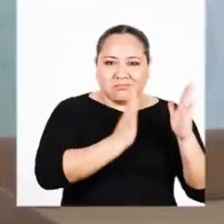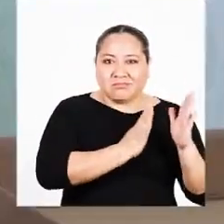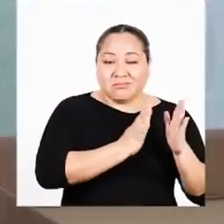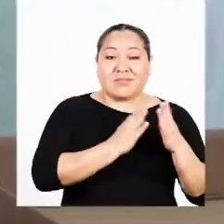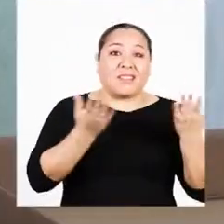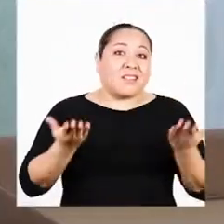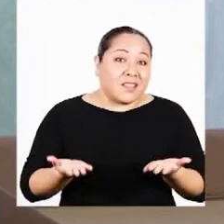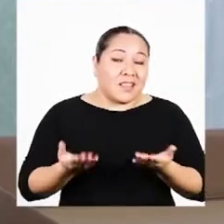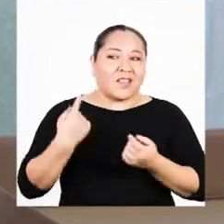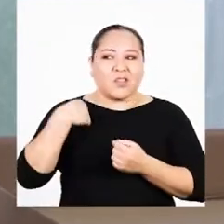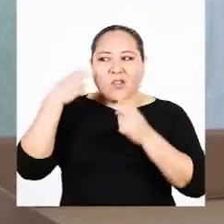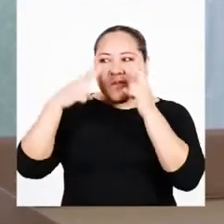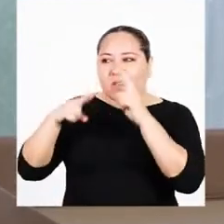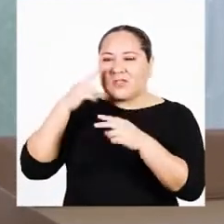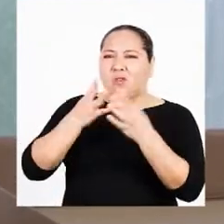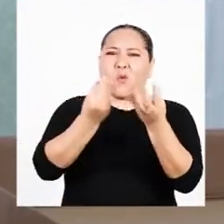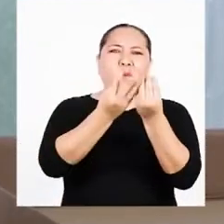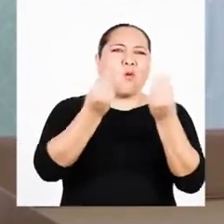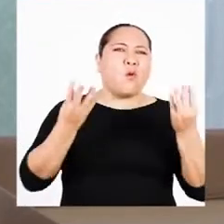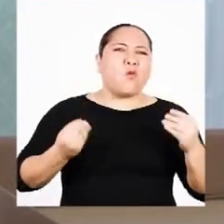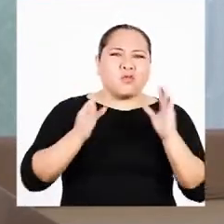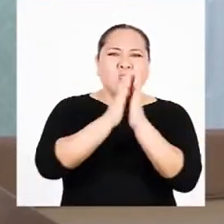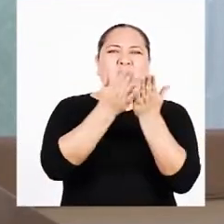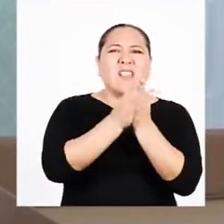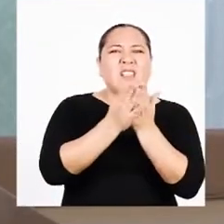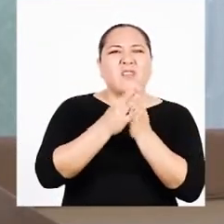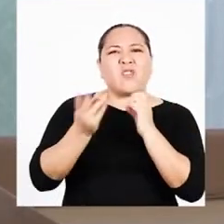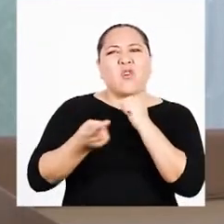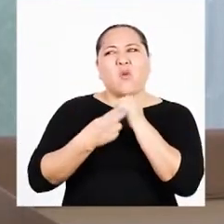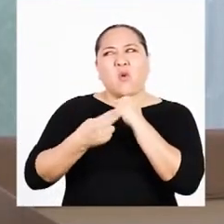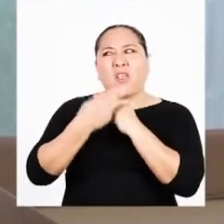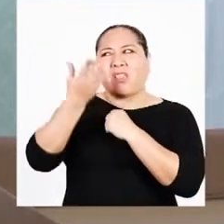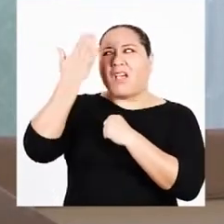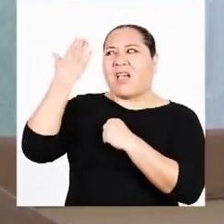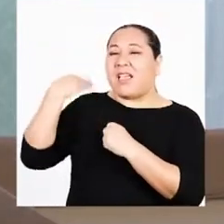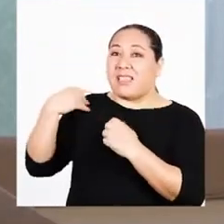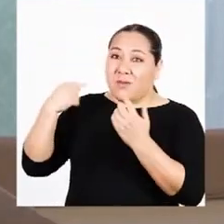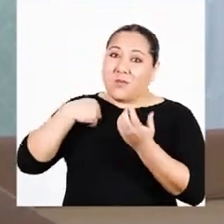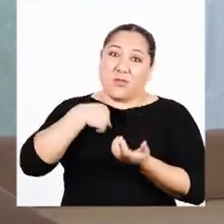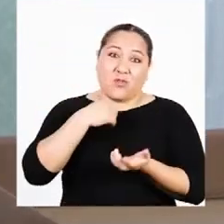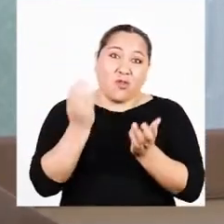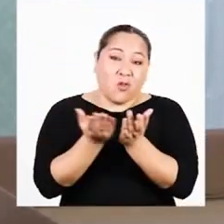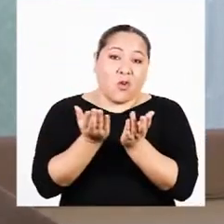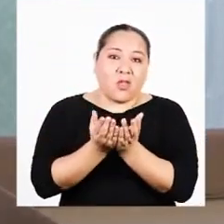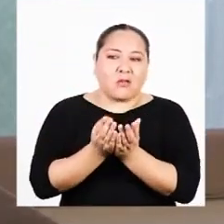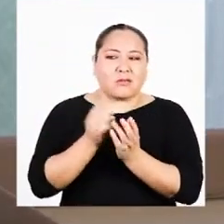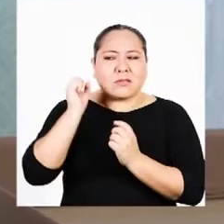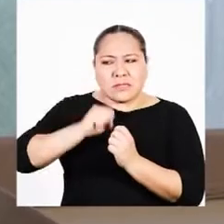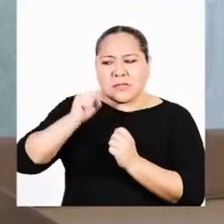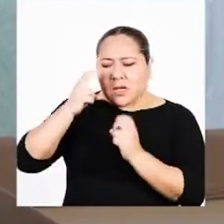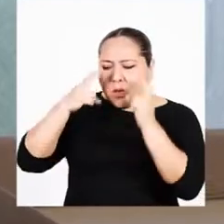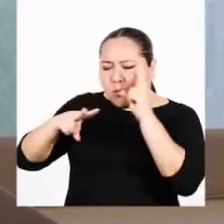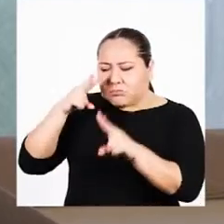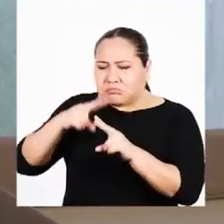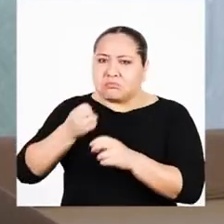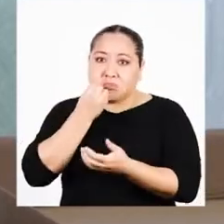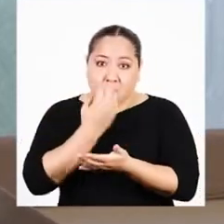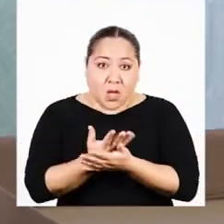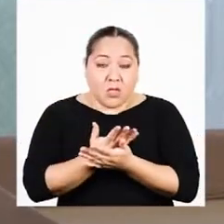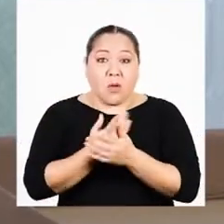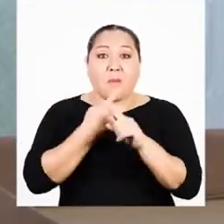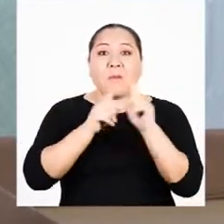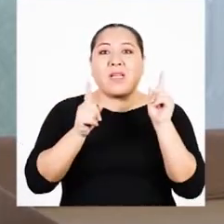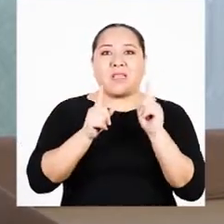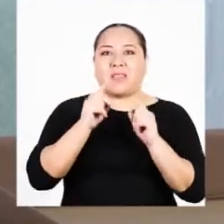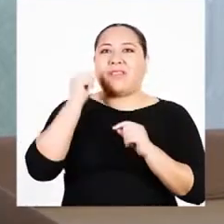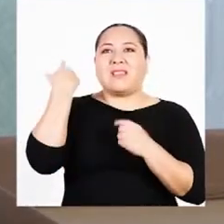organización. Sucede que me di cuenta de que tengo muchos libros que guardo de mi época escolar. Creo que es bueno regresar a ellos de vez en cuando. Sin